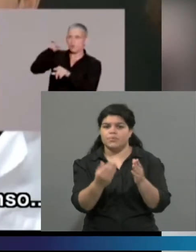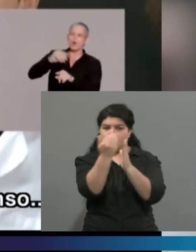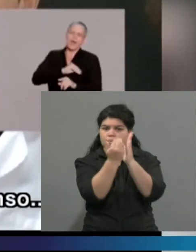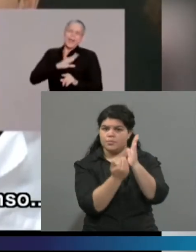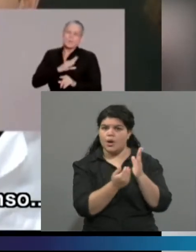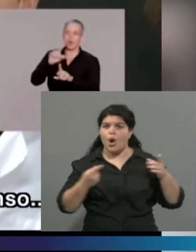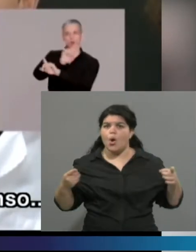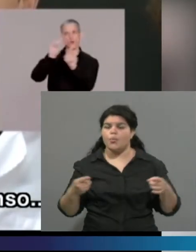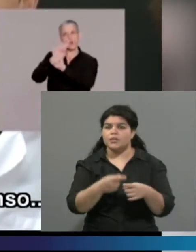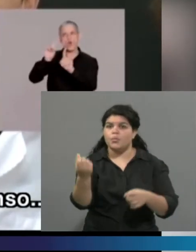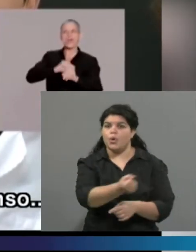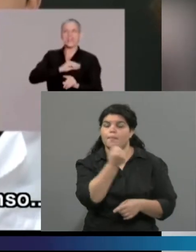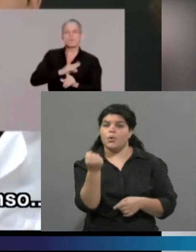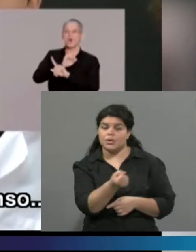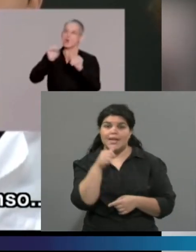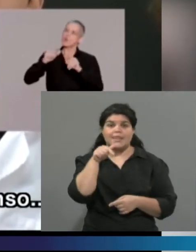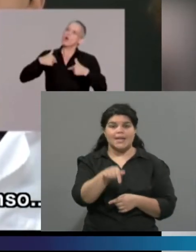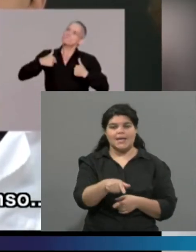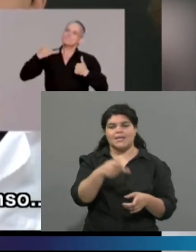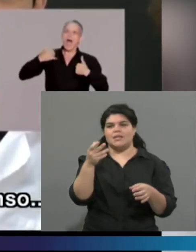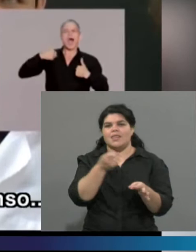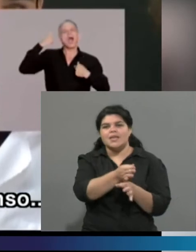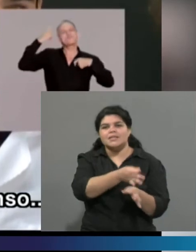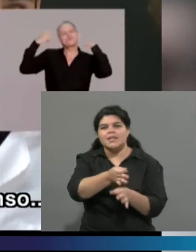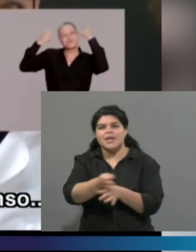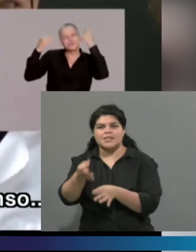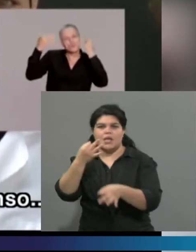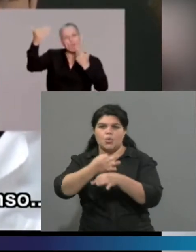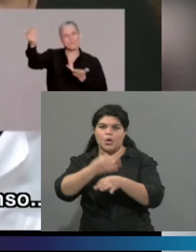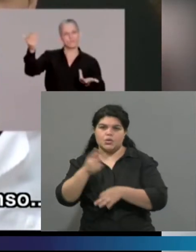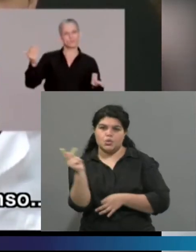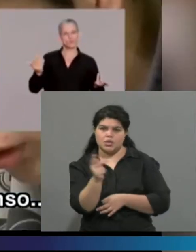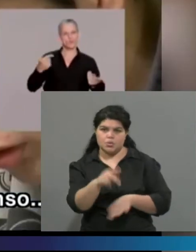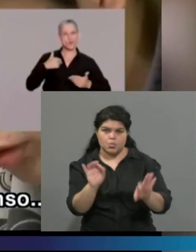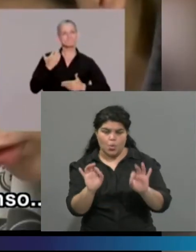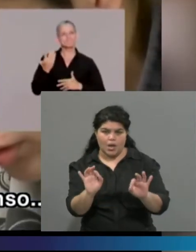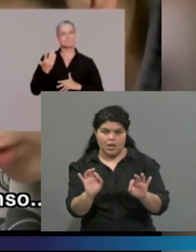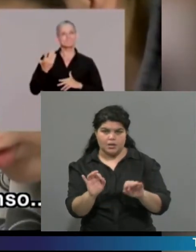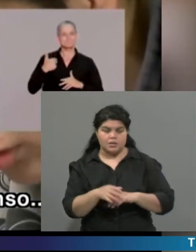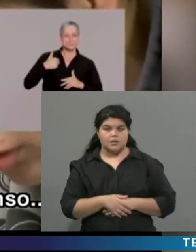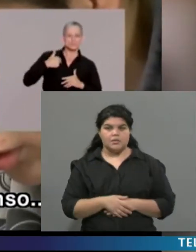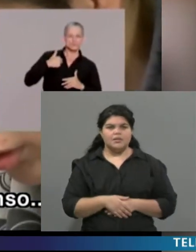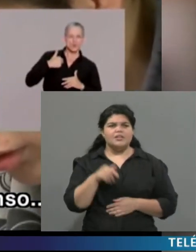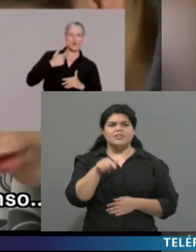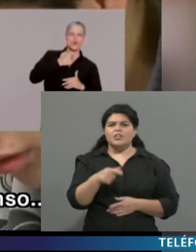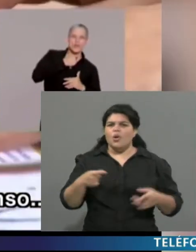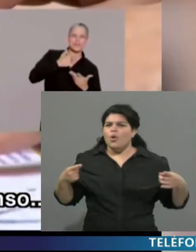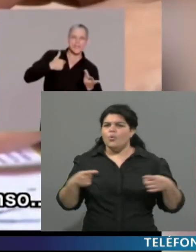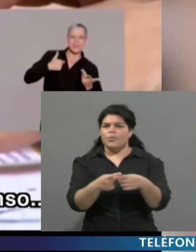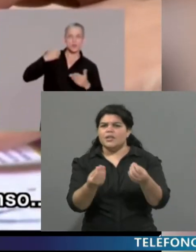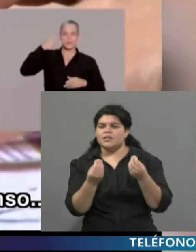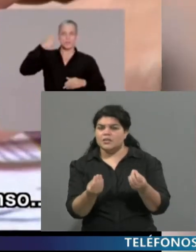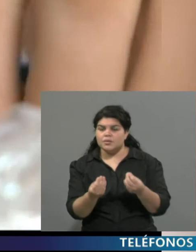ESI no es atropellar, no sé, la idiosincrasia de los establecimientos educativos, si se puede decir de ese modo, sino que